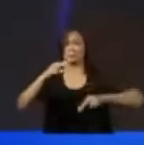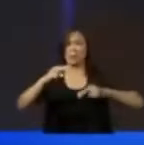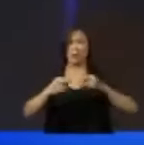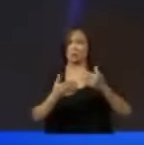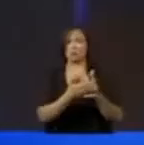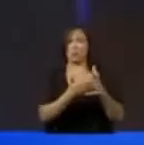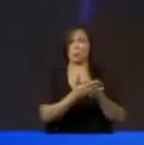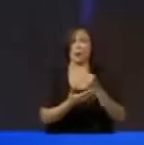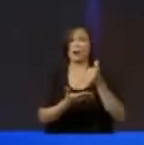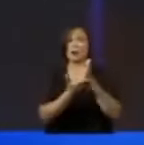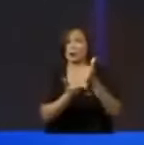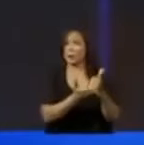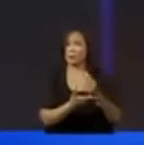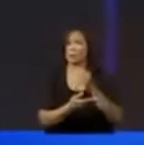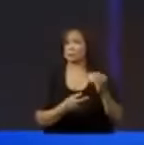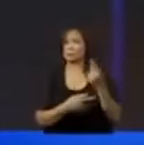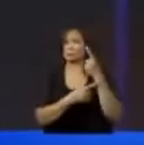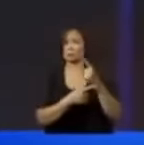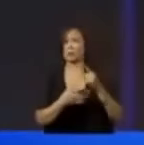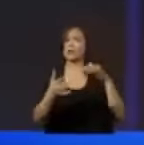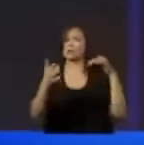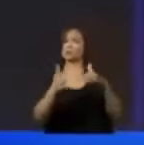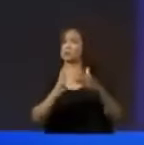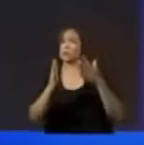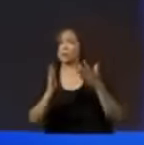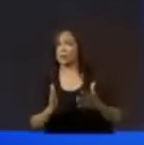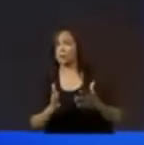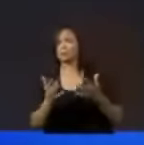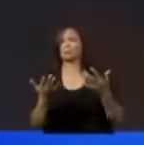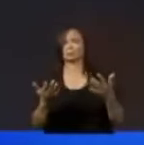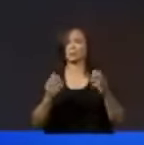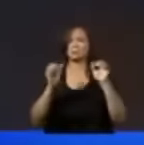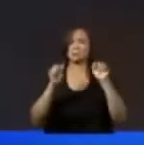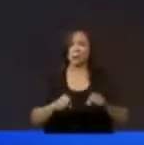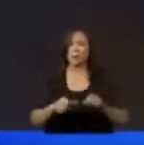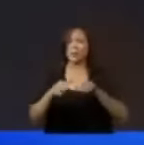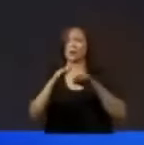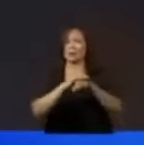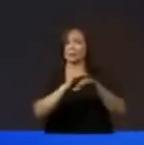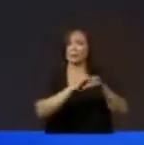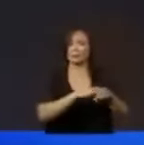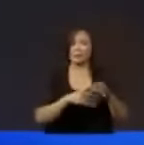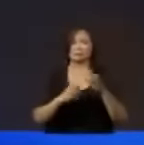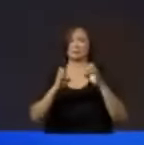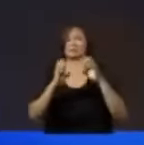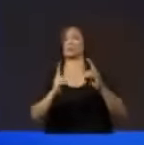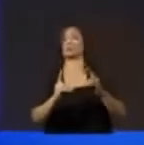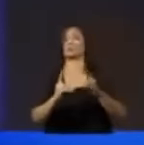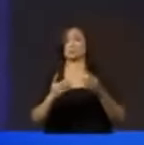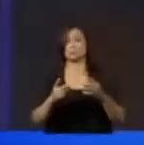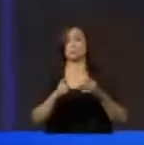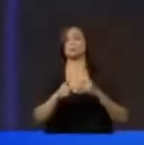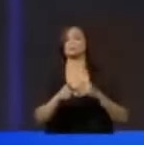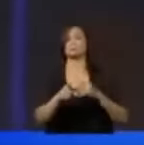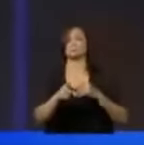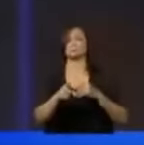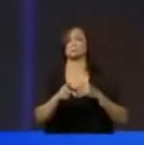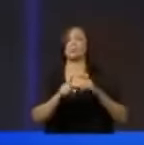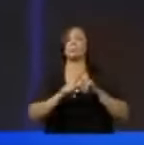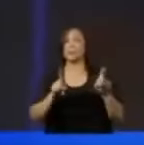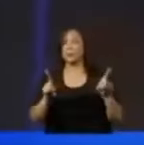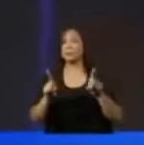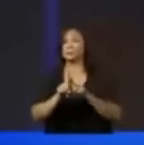infraestructuras modernas que ayuden a que el estudiantado pueda acceder a esa educación.